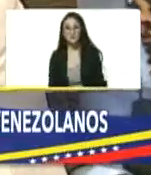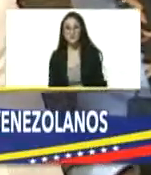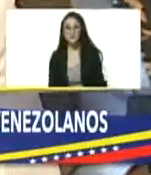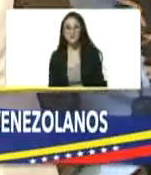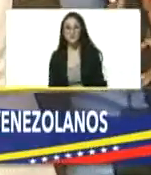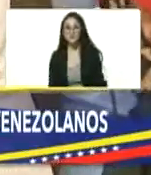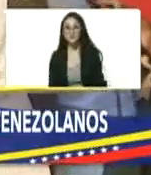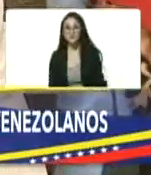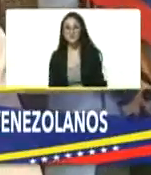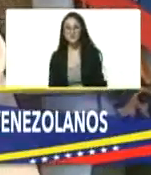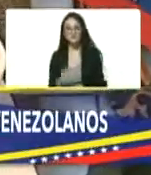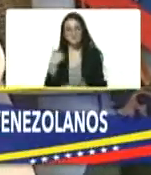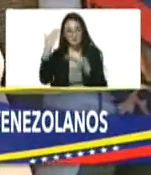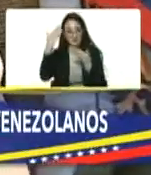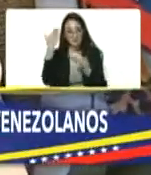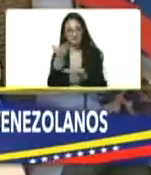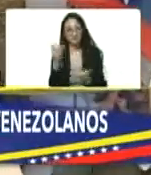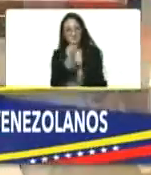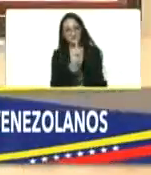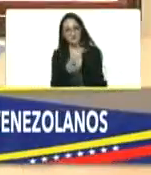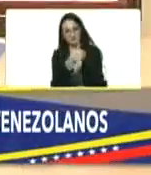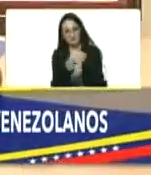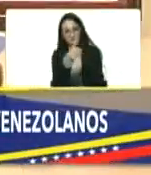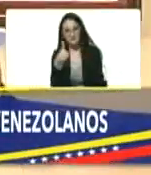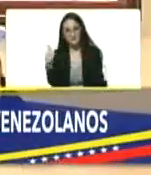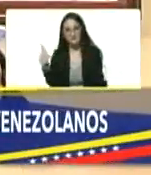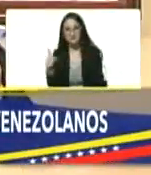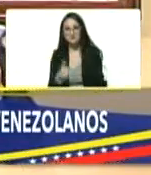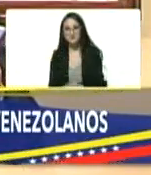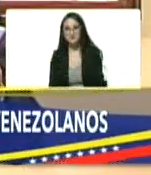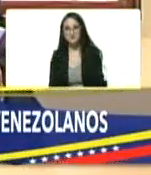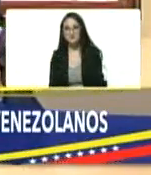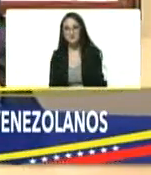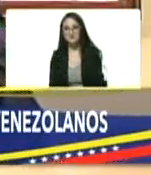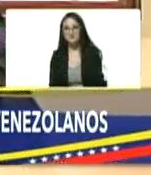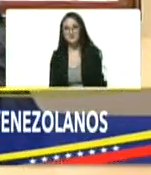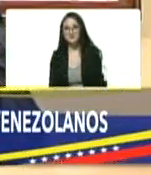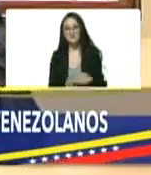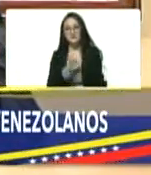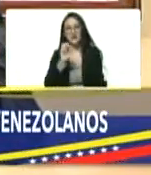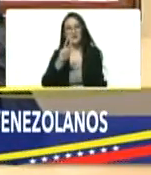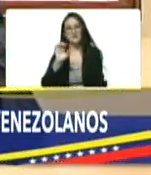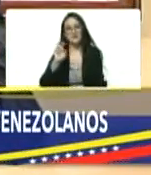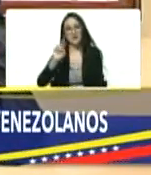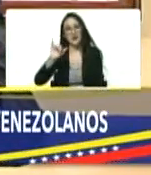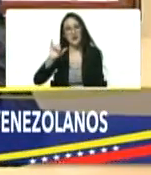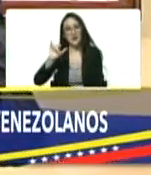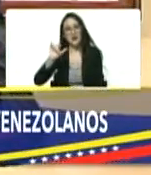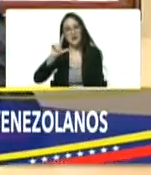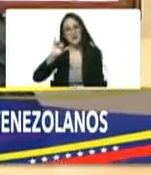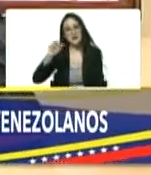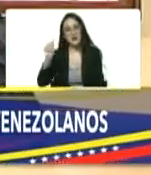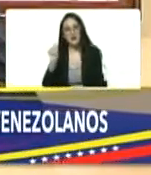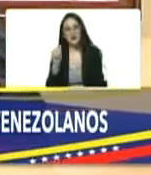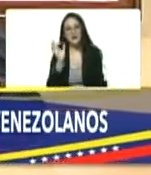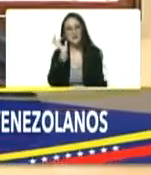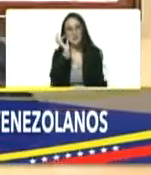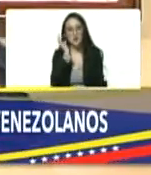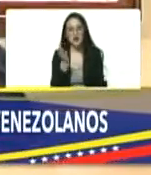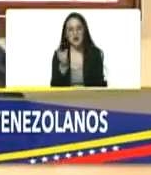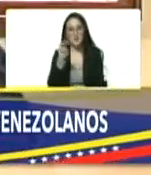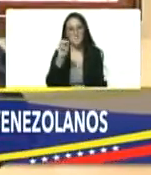Quiero saludarlos a uno por uno, a la señora Evelia Monascal